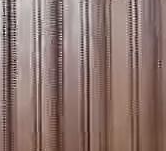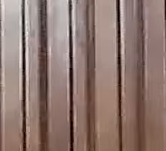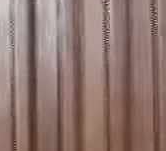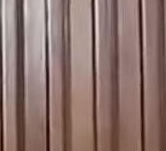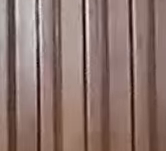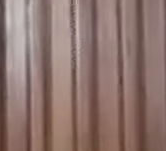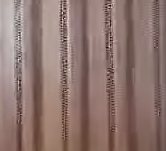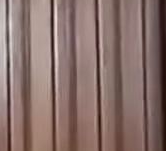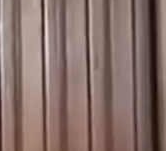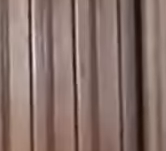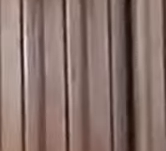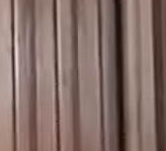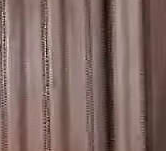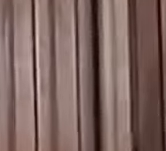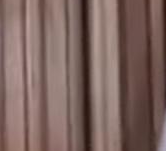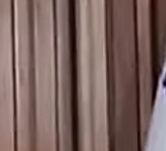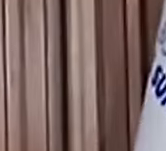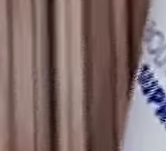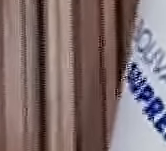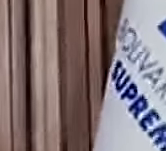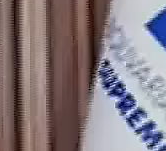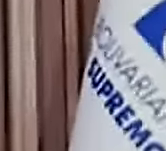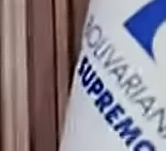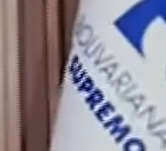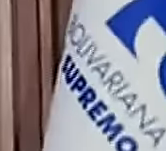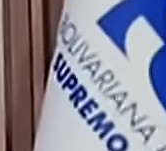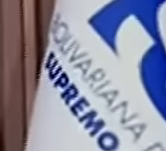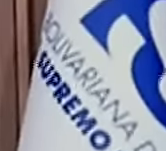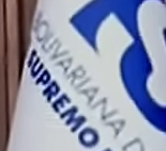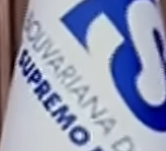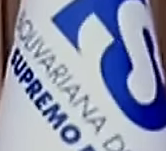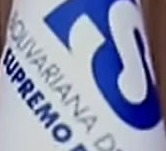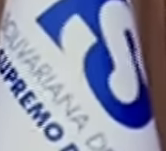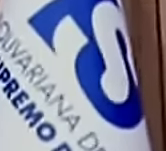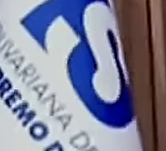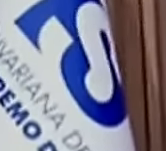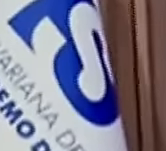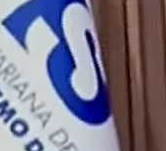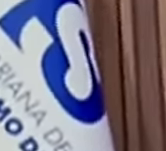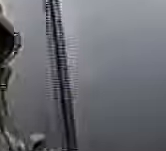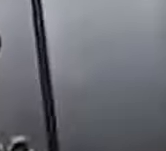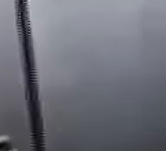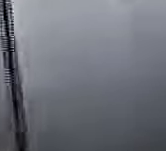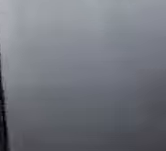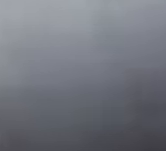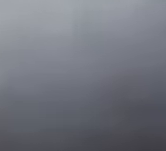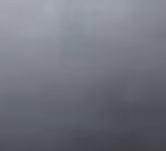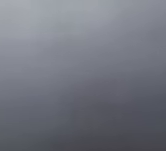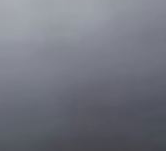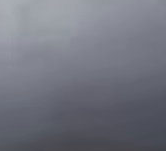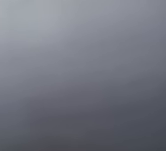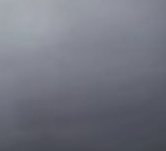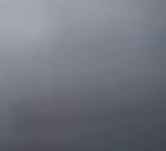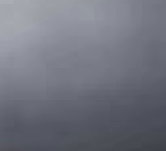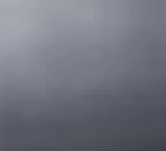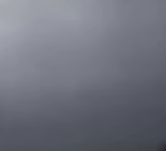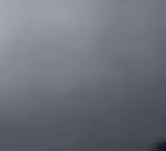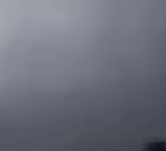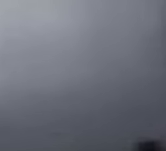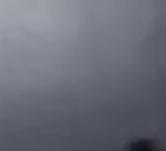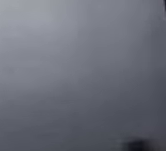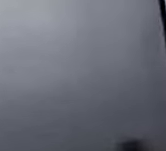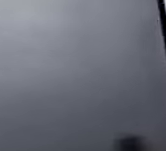este juicio. Parte de lo que ha sido entonces las declaraciones del jefe de Estado venezolano Nicolás Maduro